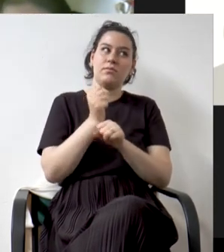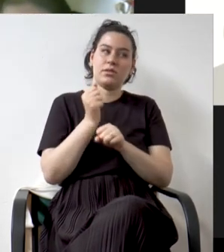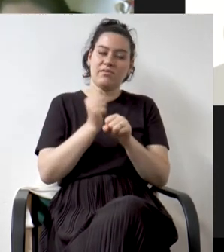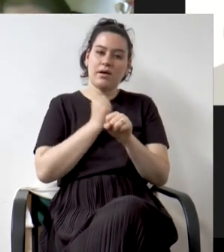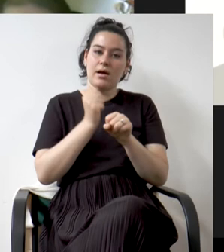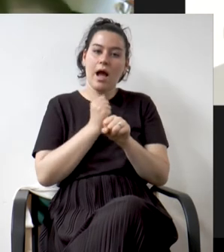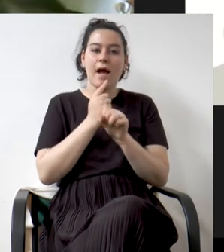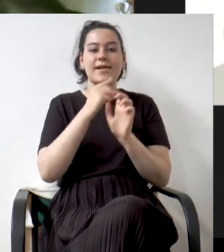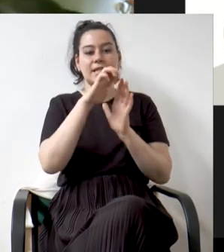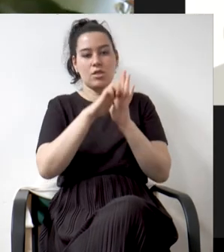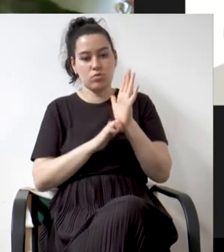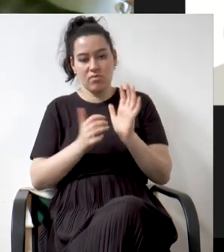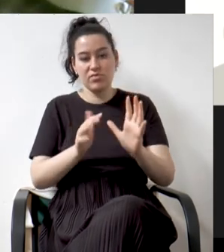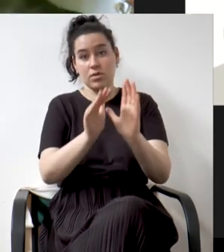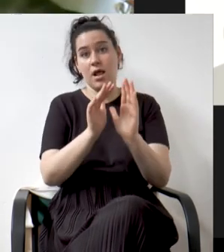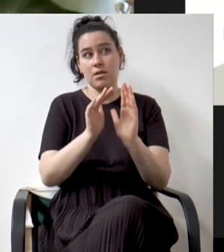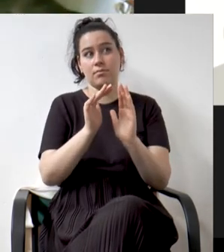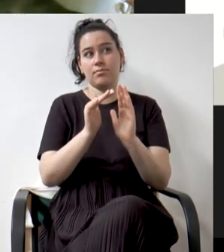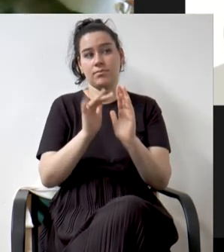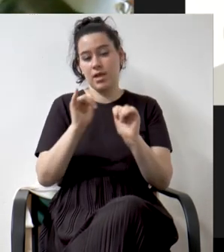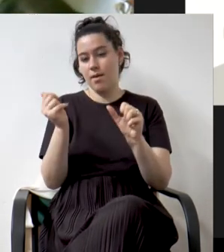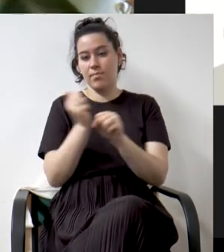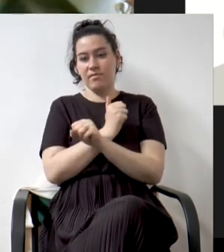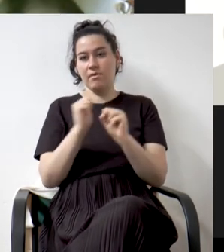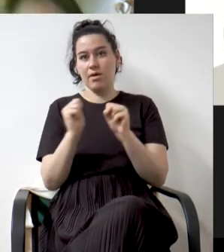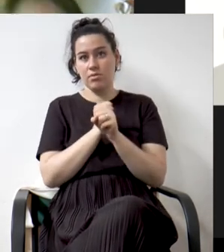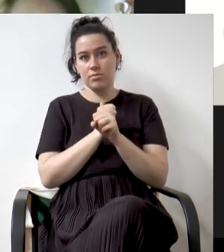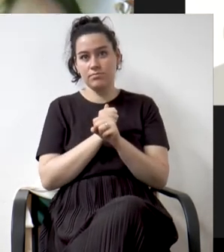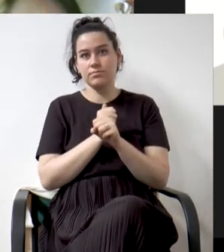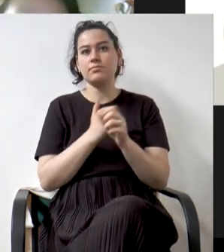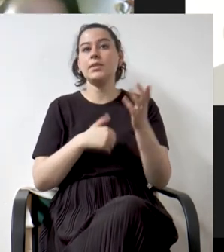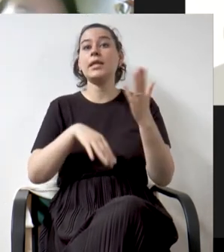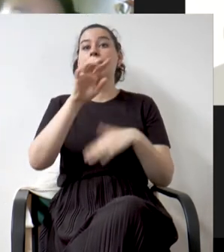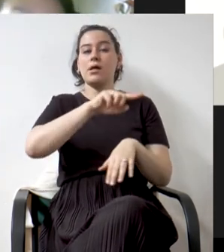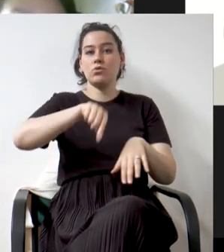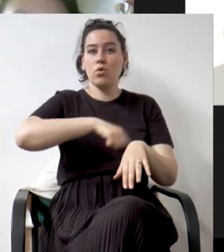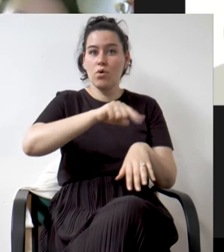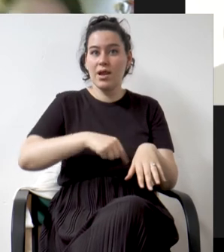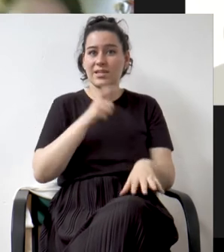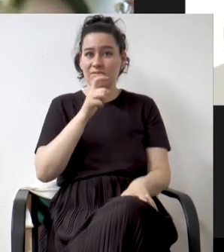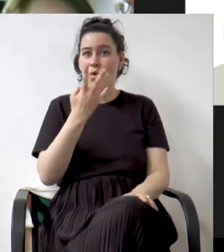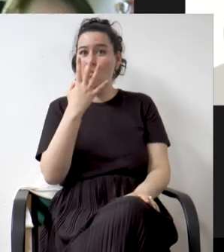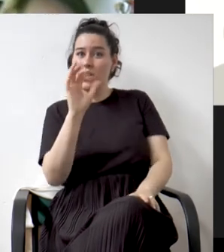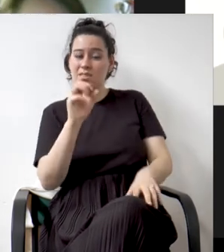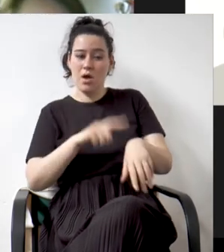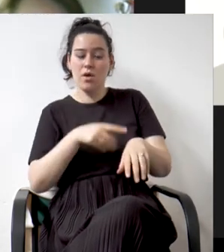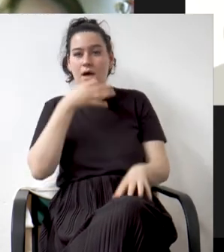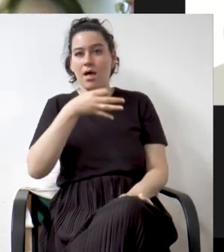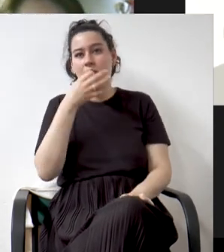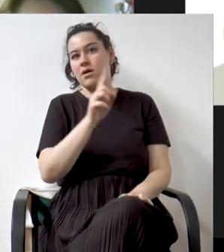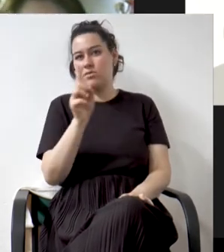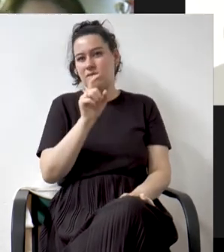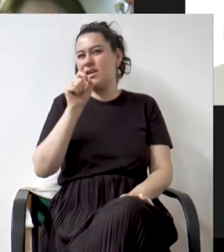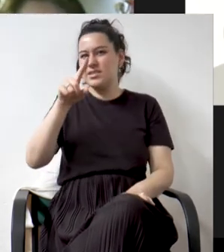del personal docente aprobado por el CDC. El ir a la mayor carga implica no estar 40 horas dictando clases. Justamente ese